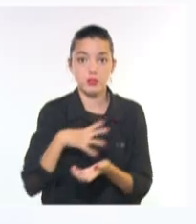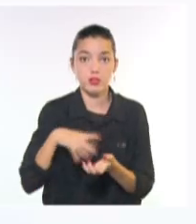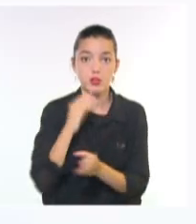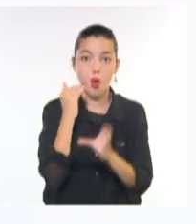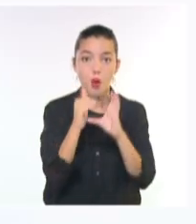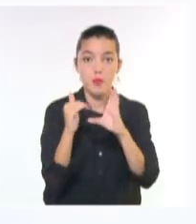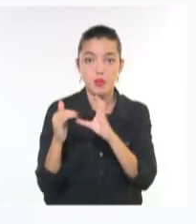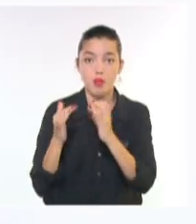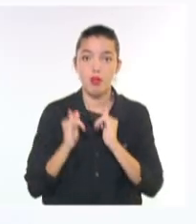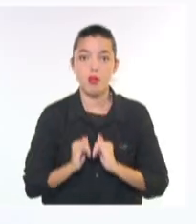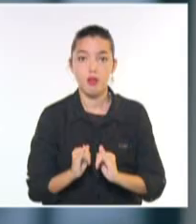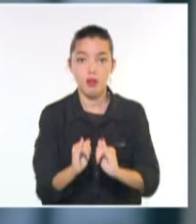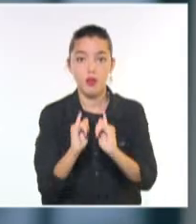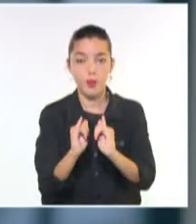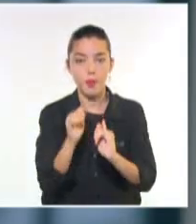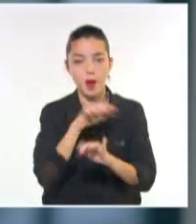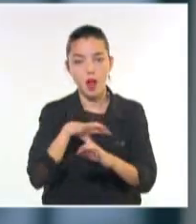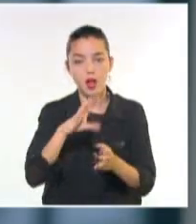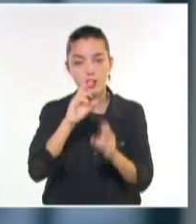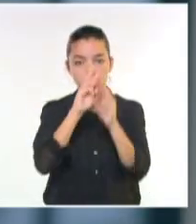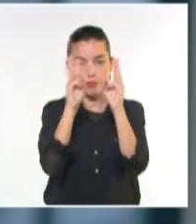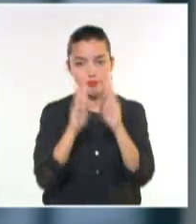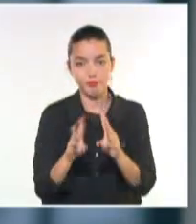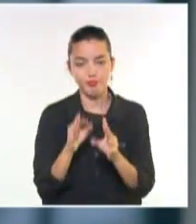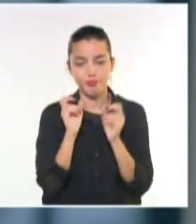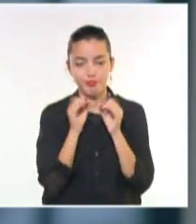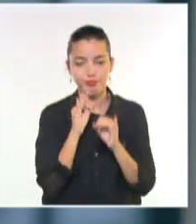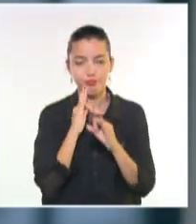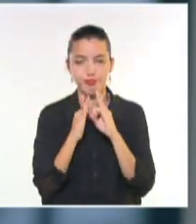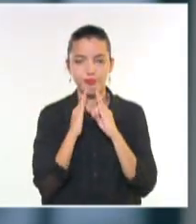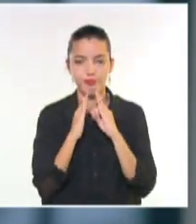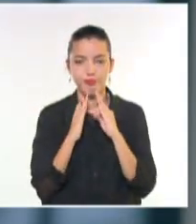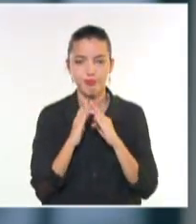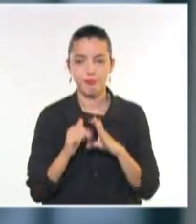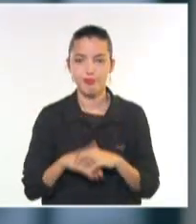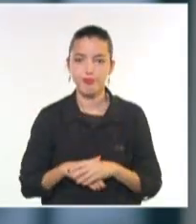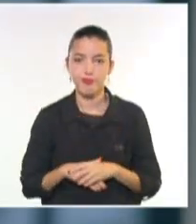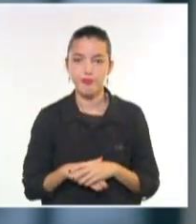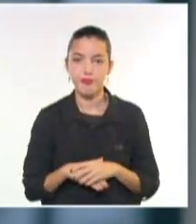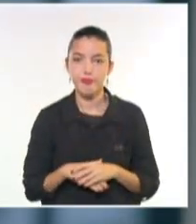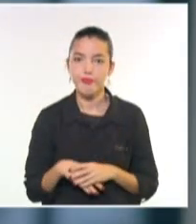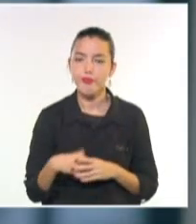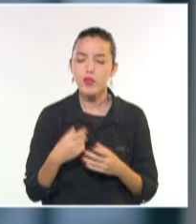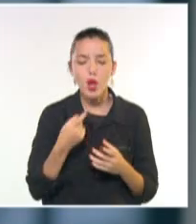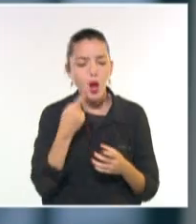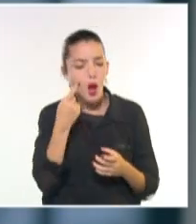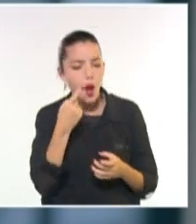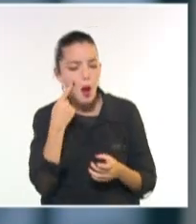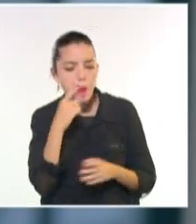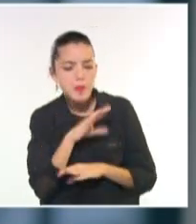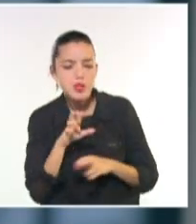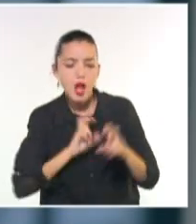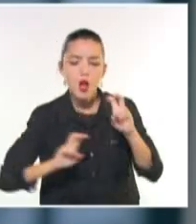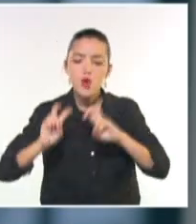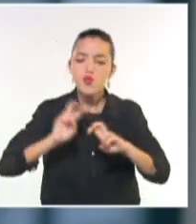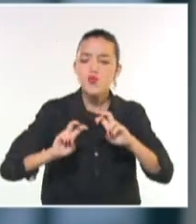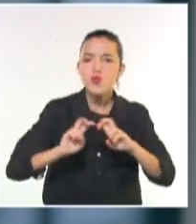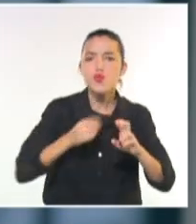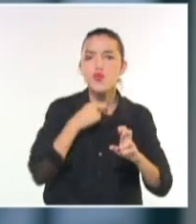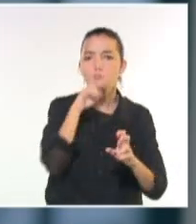dirigirlos sobre todo hacia esa red social. Y como usuario, ¿de qué manera evaluar las noticias sobre huracanes que aparecen en las